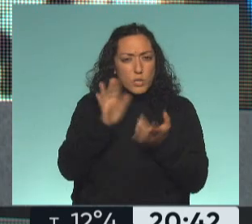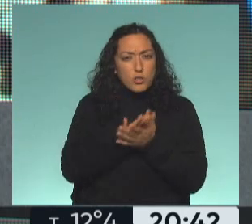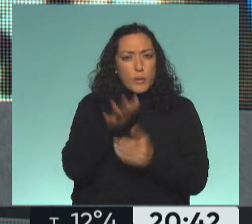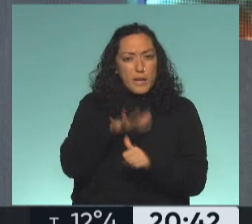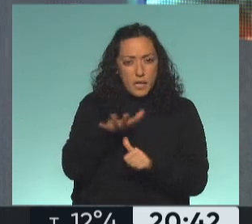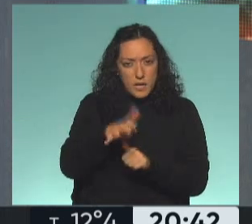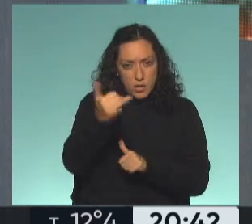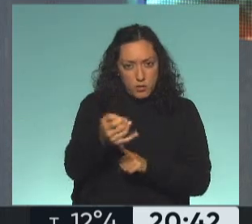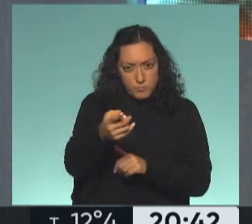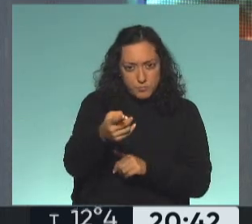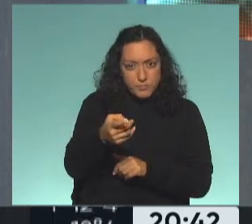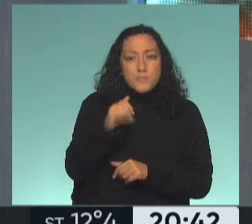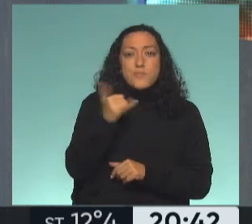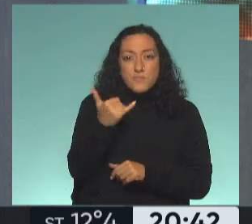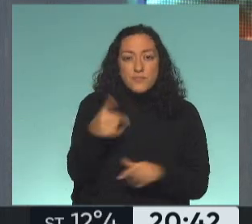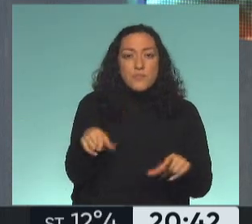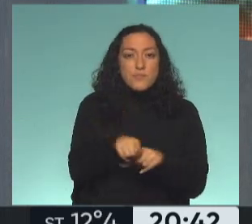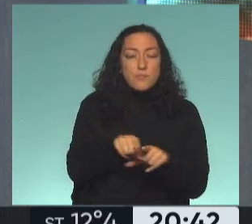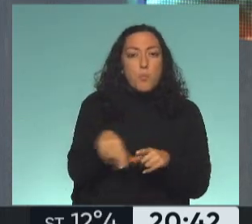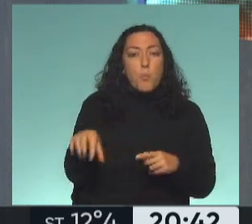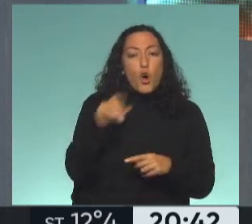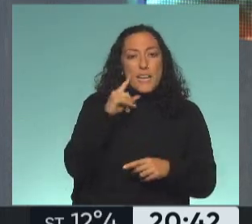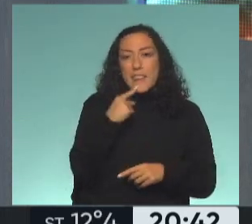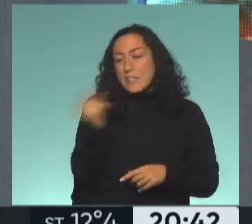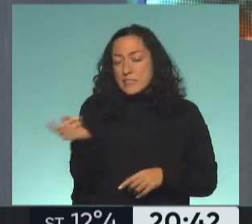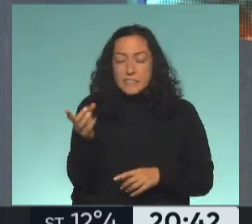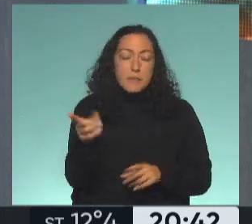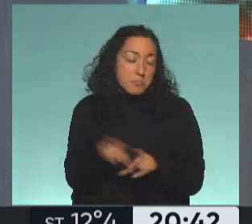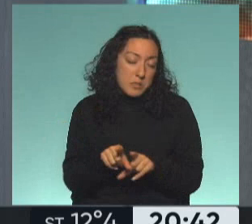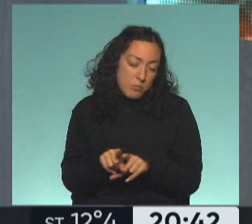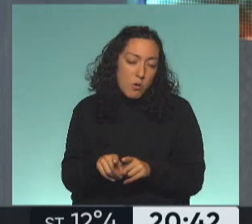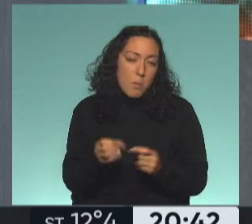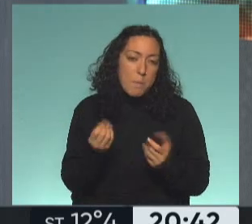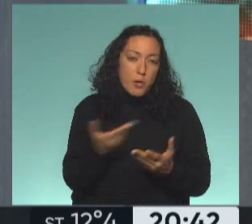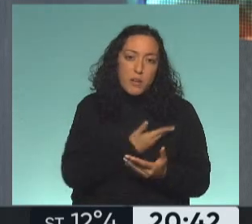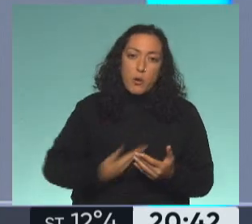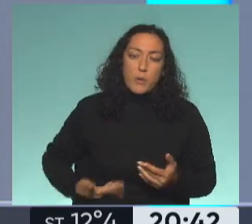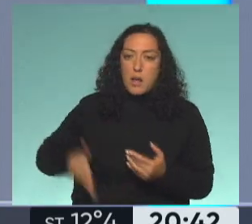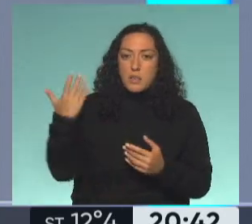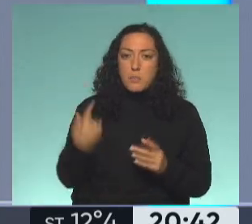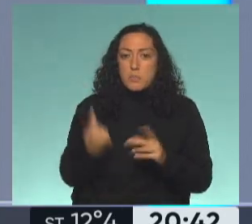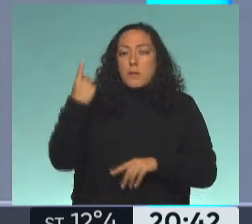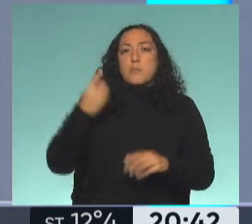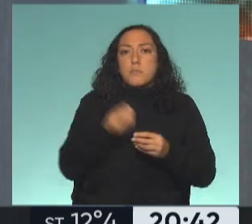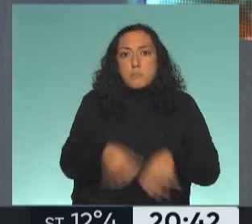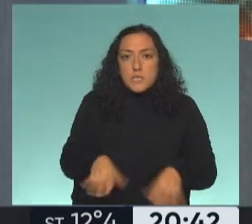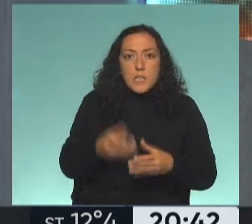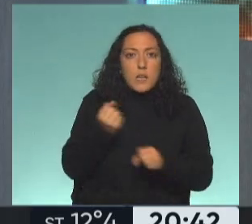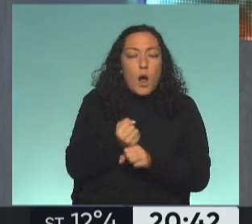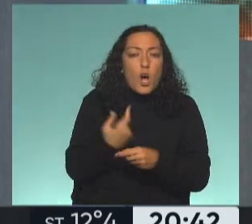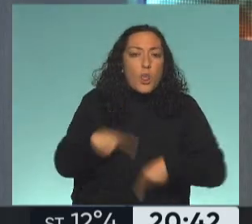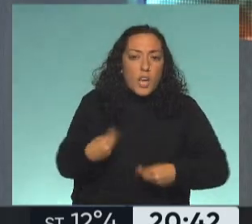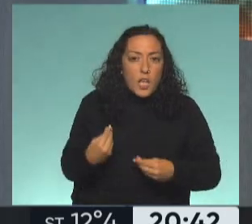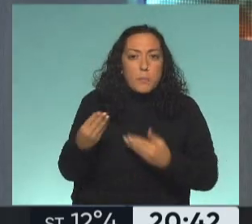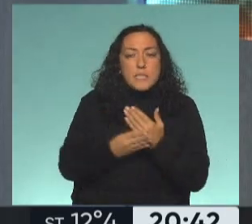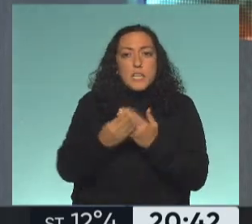género. Sí, esta misma que planteaba Poli, porque a lo que planteó este gobierno desde un primer momento es que, por ejemplo, el